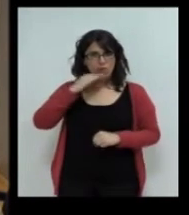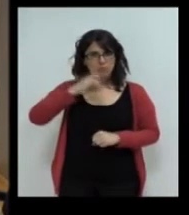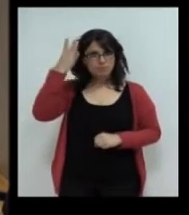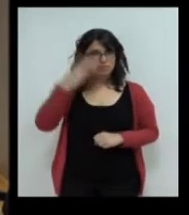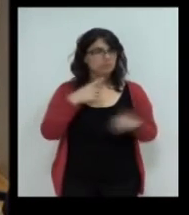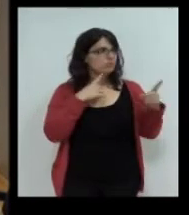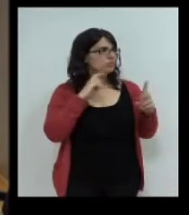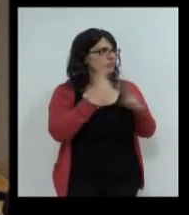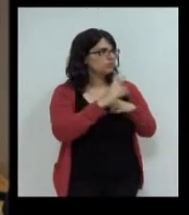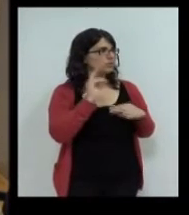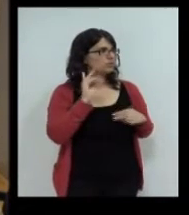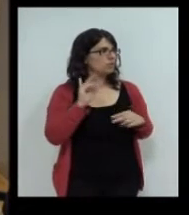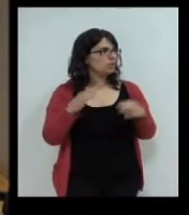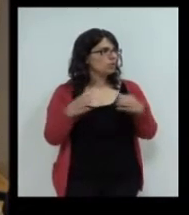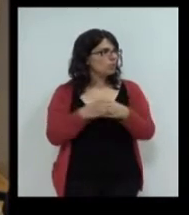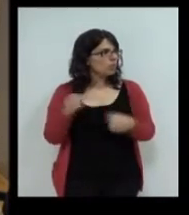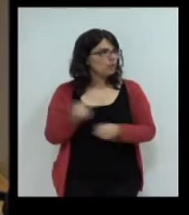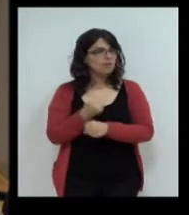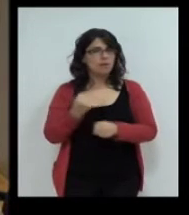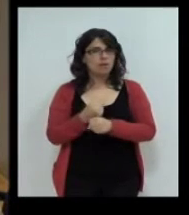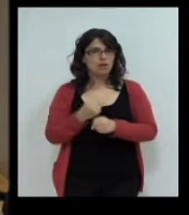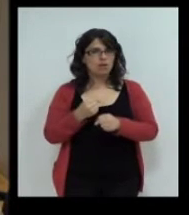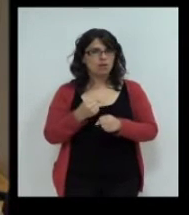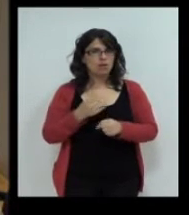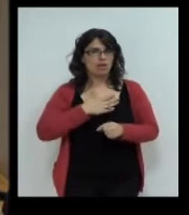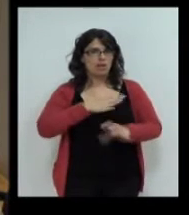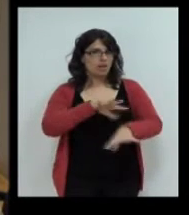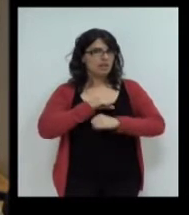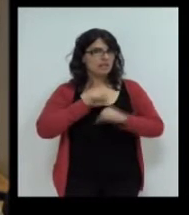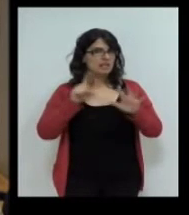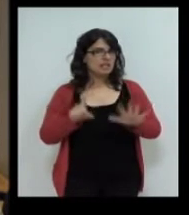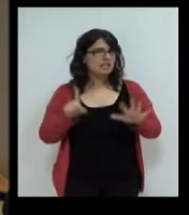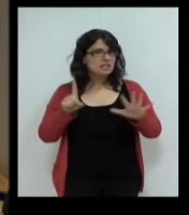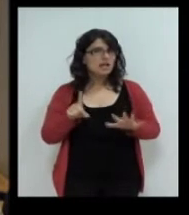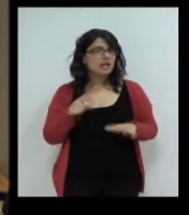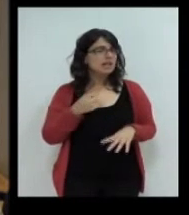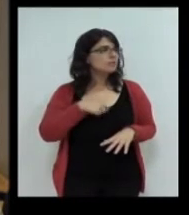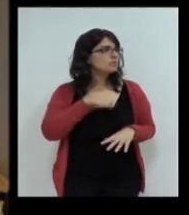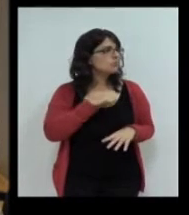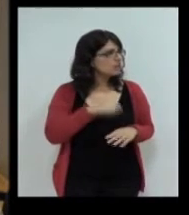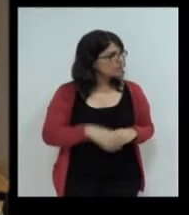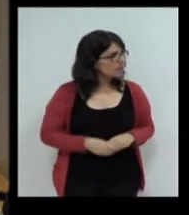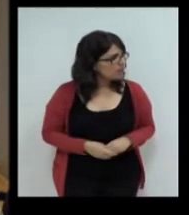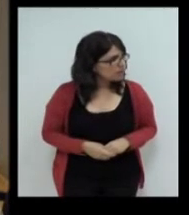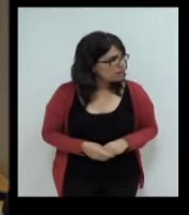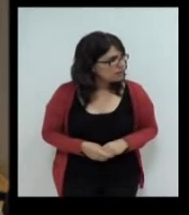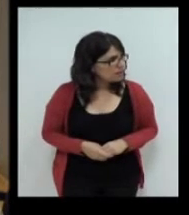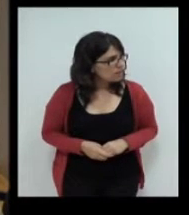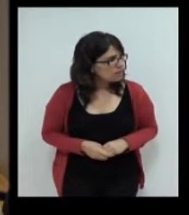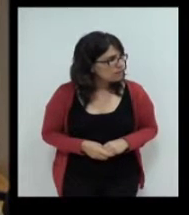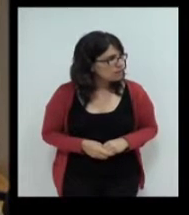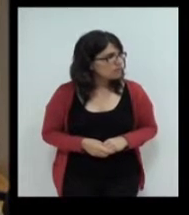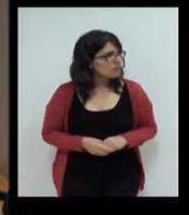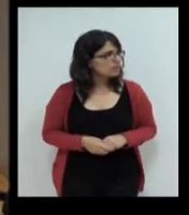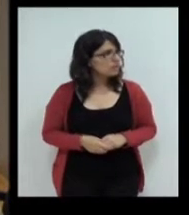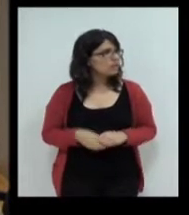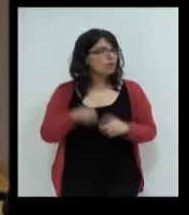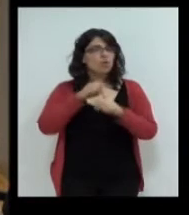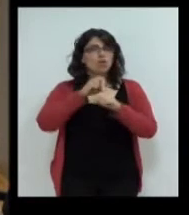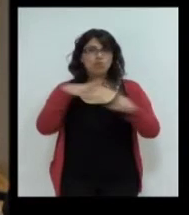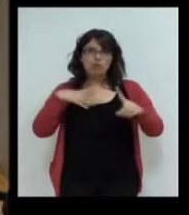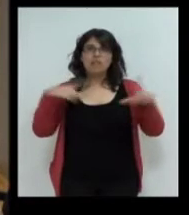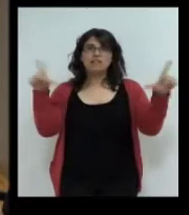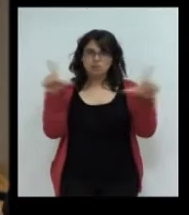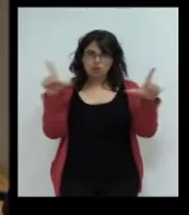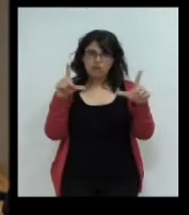trabajo auspiciado por la SETSI a nivel español. Está el grupo de del Foro de la Televisión El Digital. Foro de la